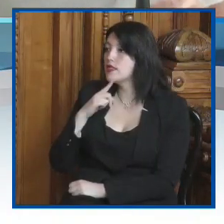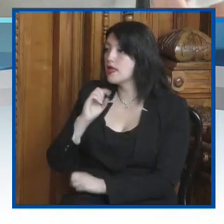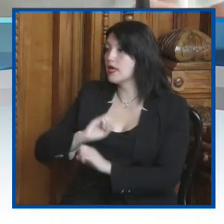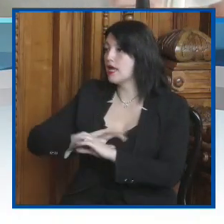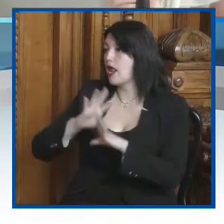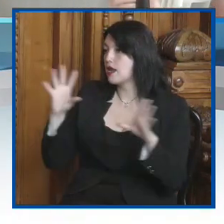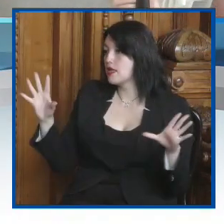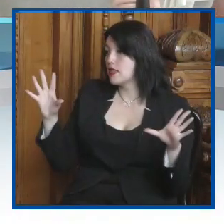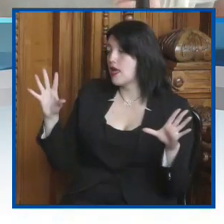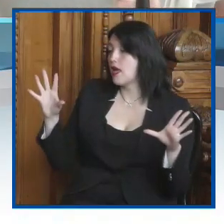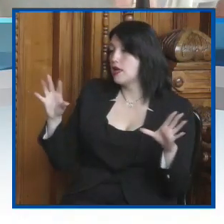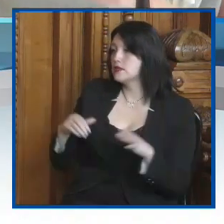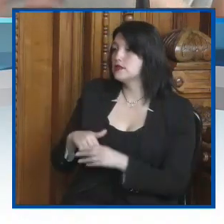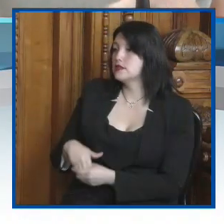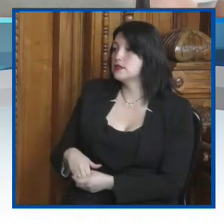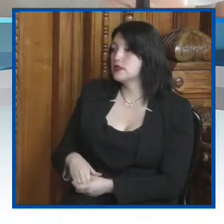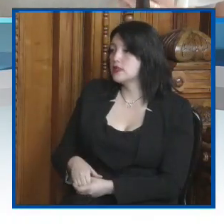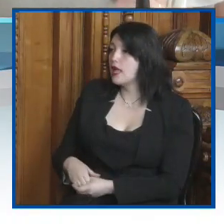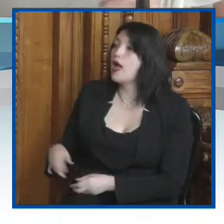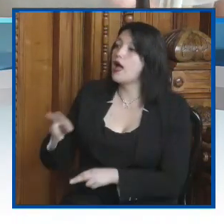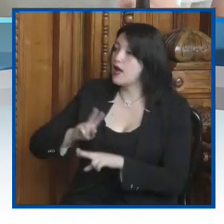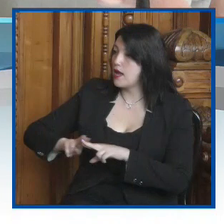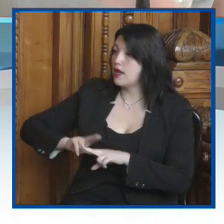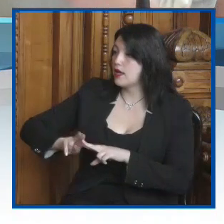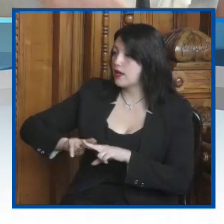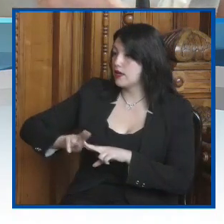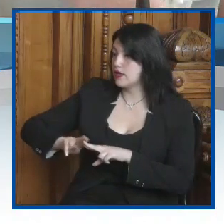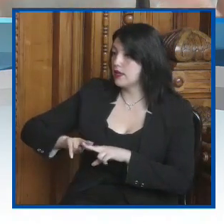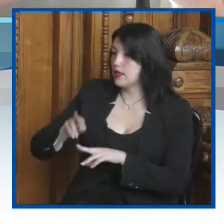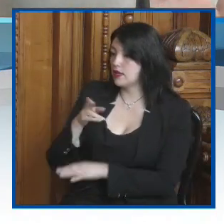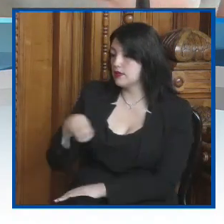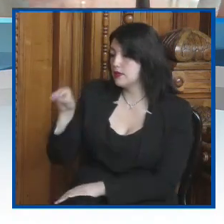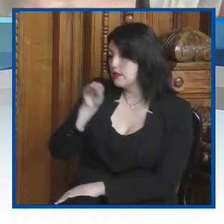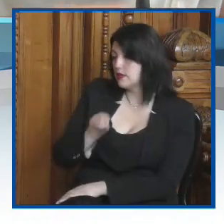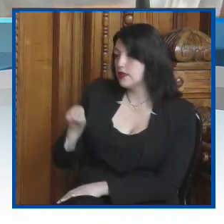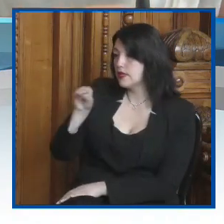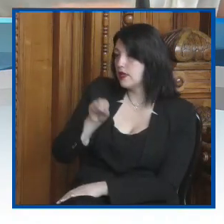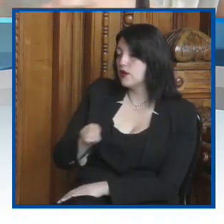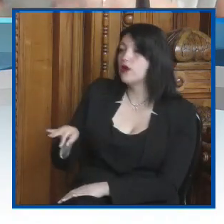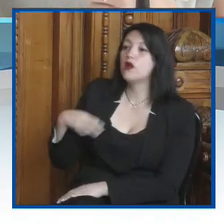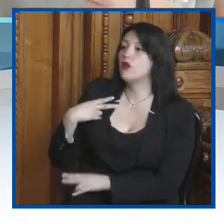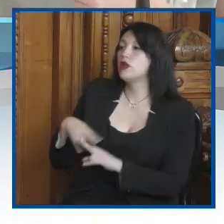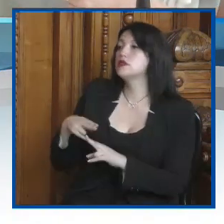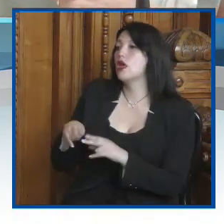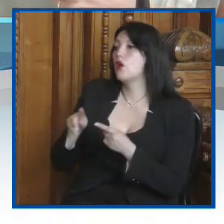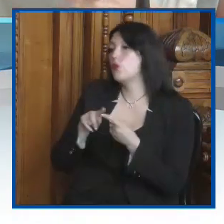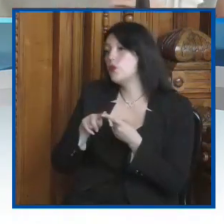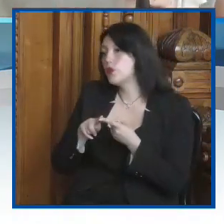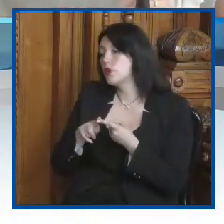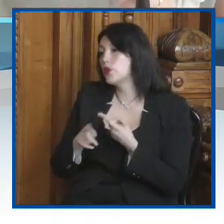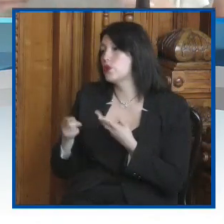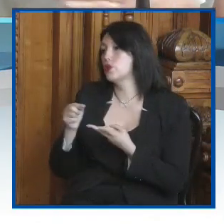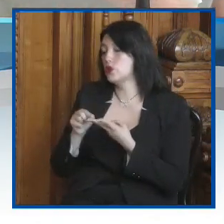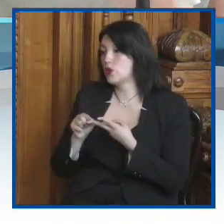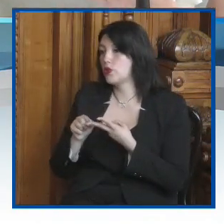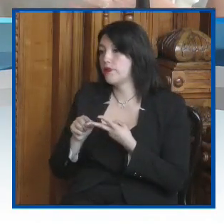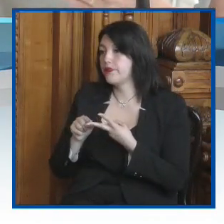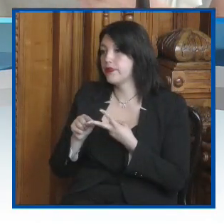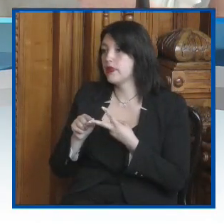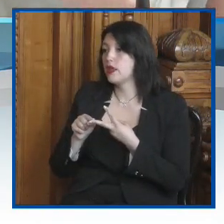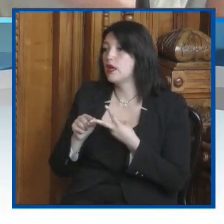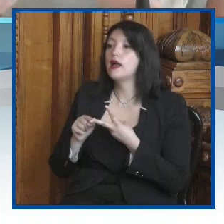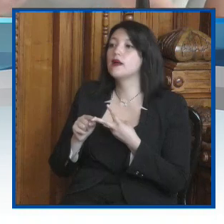en el juzgado. Hay que reformularlo. Y así entre todos, lo reformulaba uno, lo íbamos pasando, para que